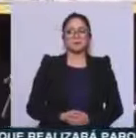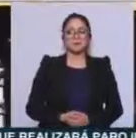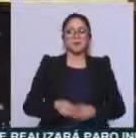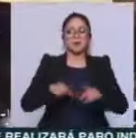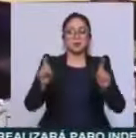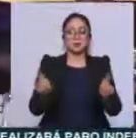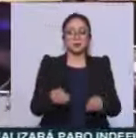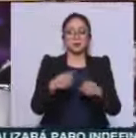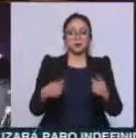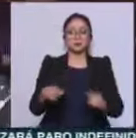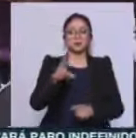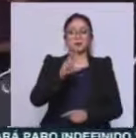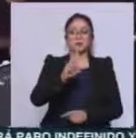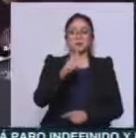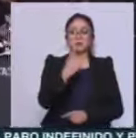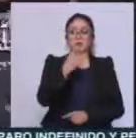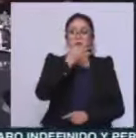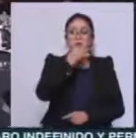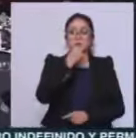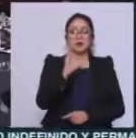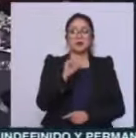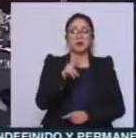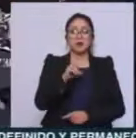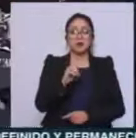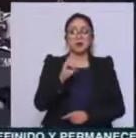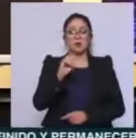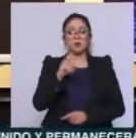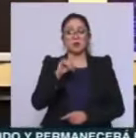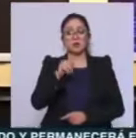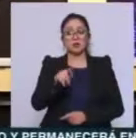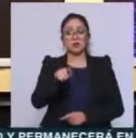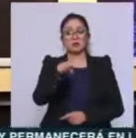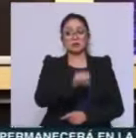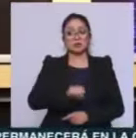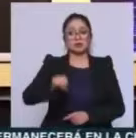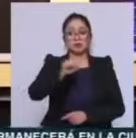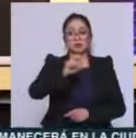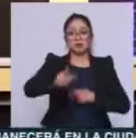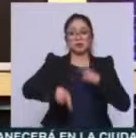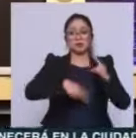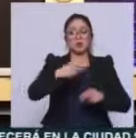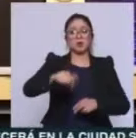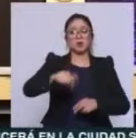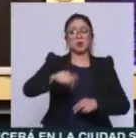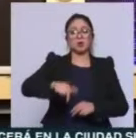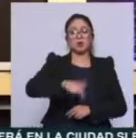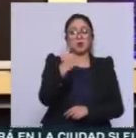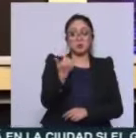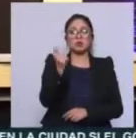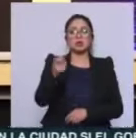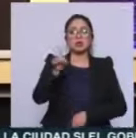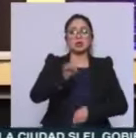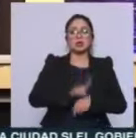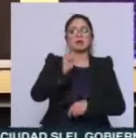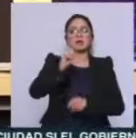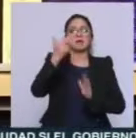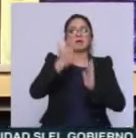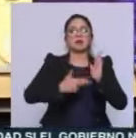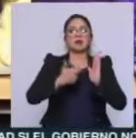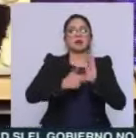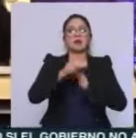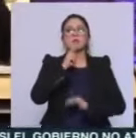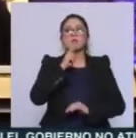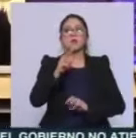La música de 31 minutos estará en el Faro Oriente. Asiste este sábado a las 12 del día al homenaje que hacen los talleres de voces